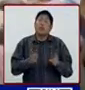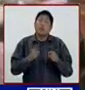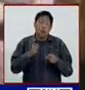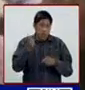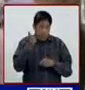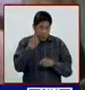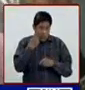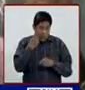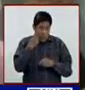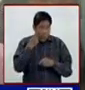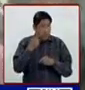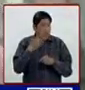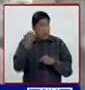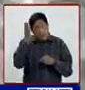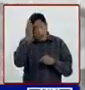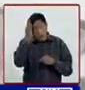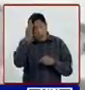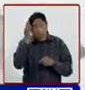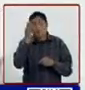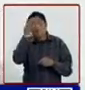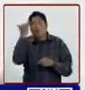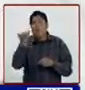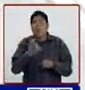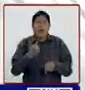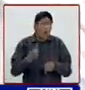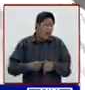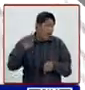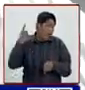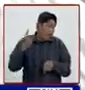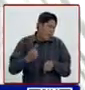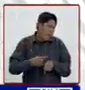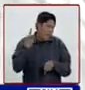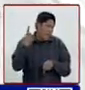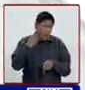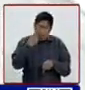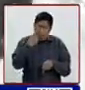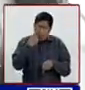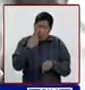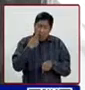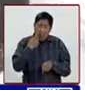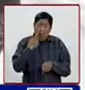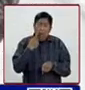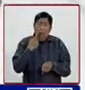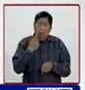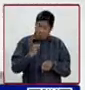el conocimiento de ello y saber qué hacer. Porque cada vez que alguien suelta una lágrima,